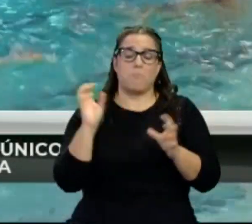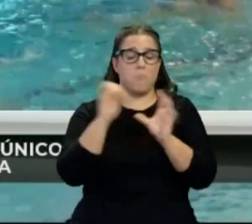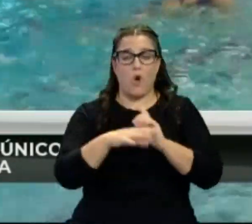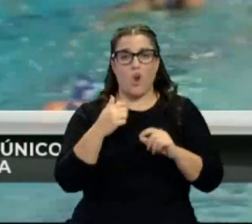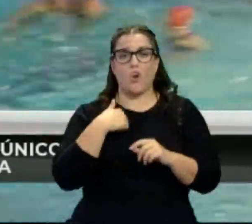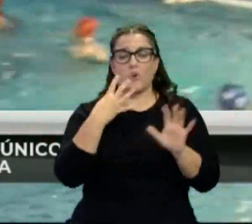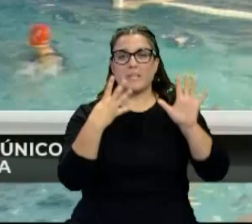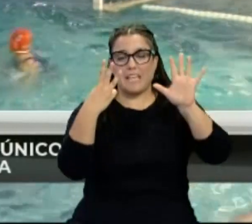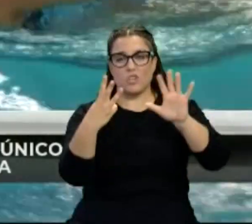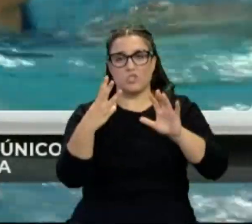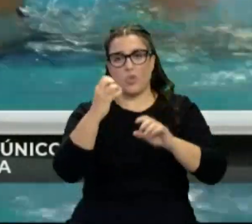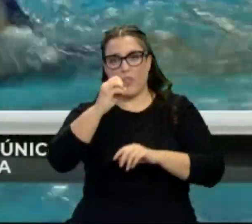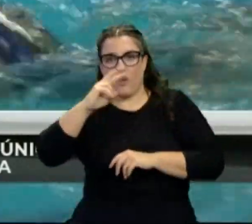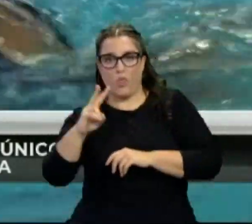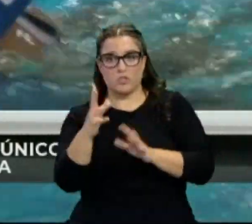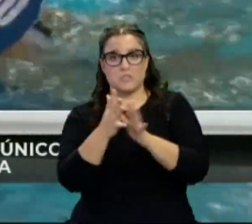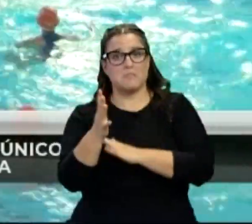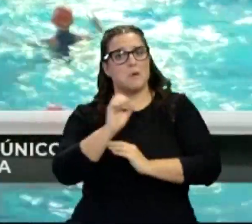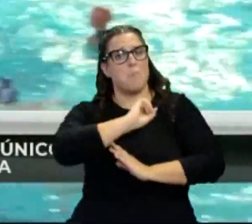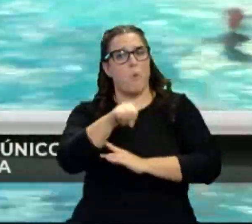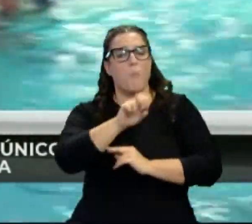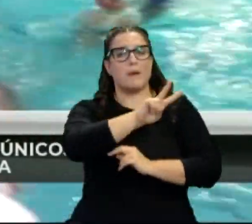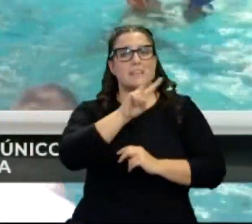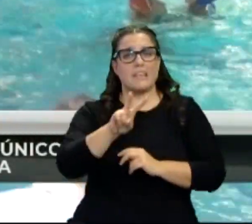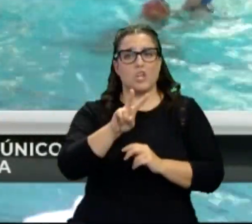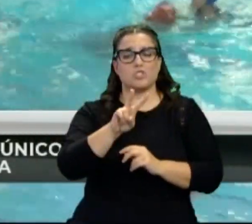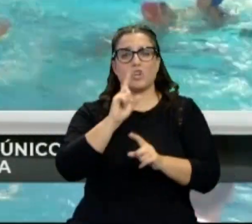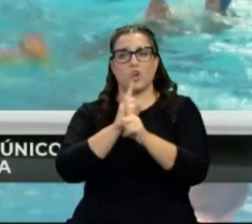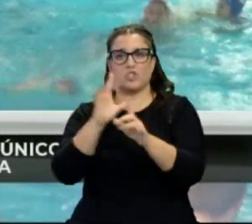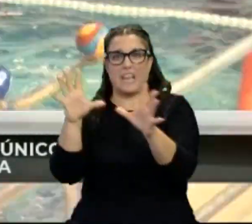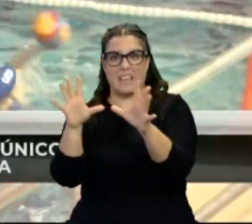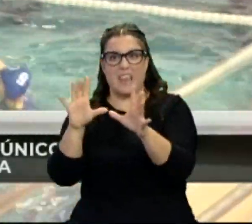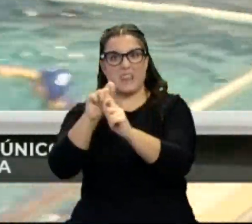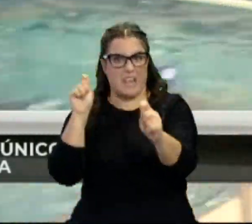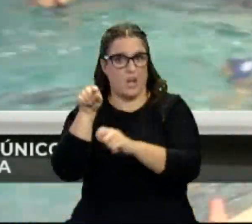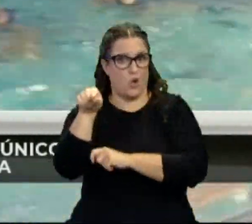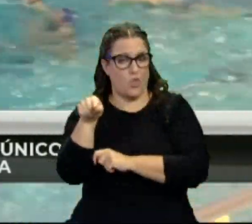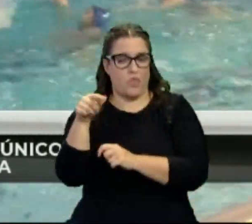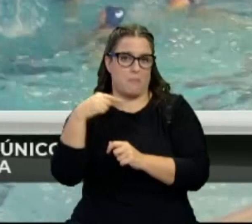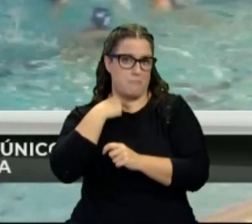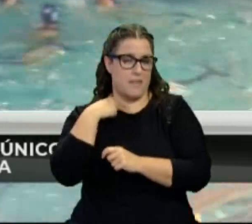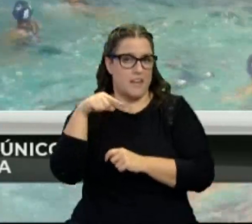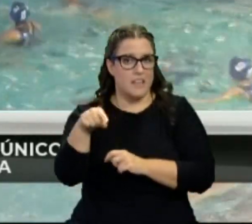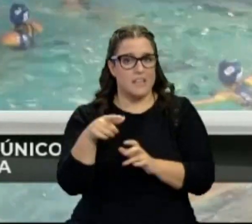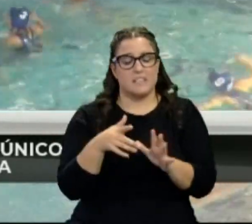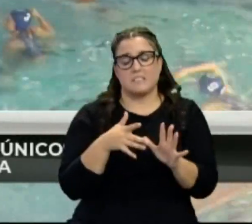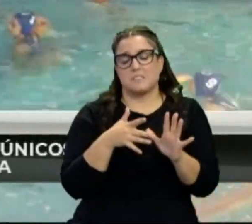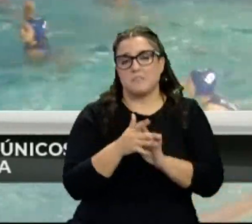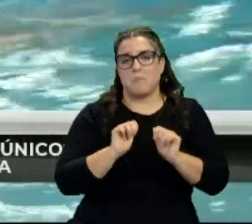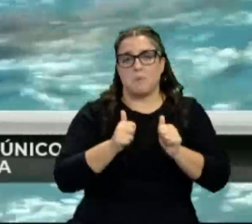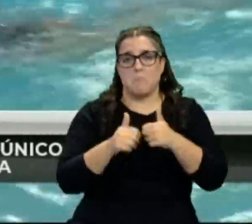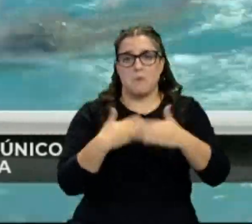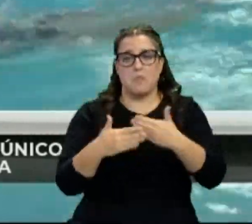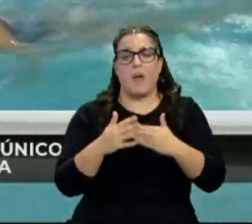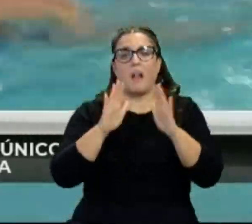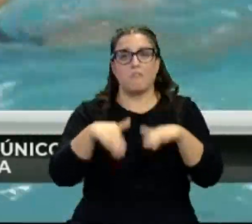navarras se impusieron por un contundente 22-10 a Zaragoza en un partido que encarrilaron con un primer parcial 7-1 favorable y redondearon con un 7-2